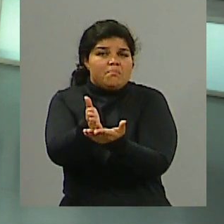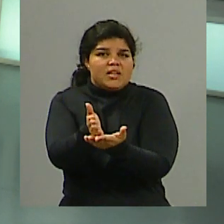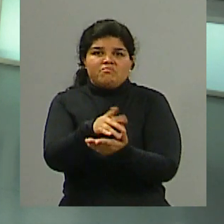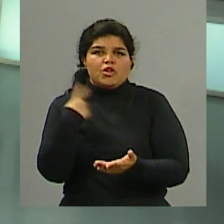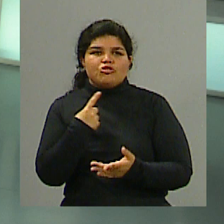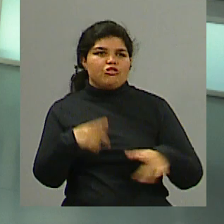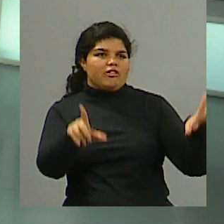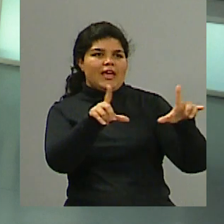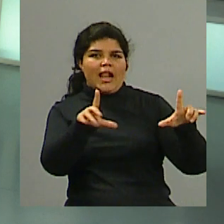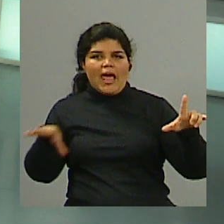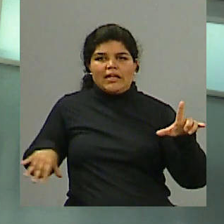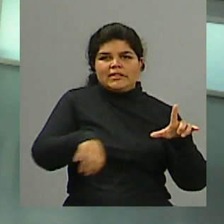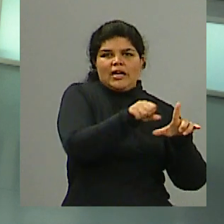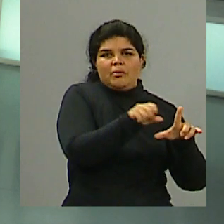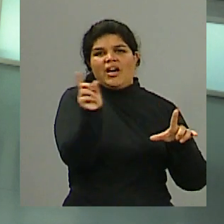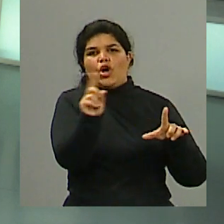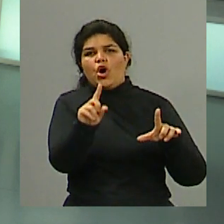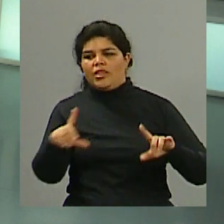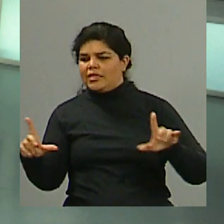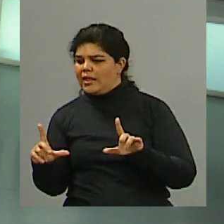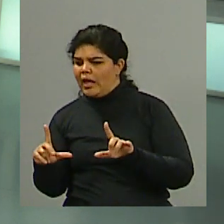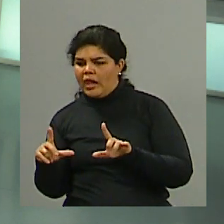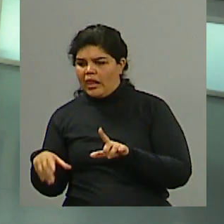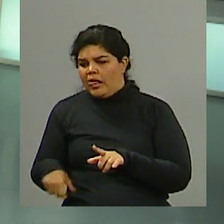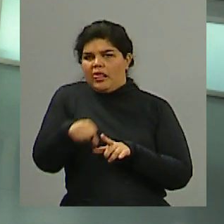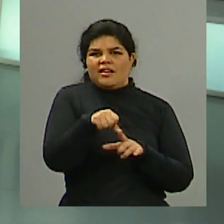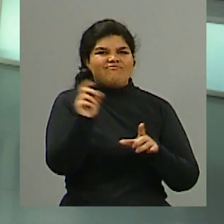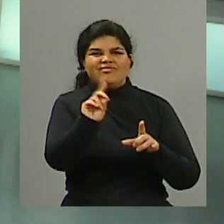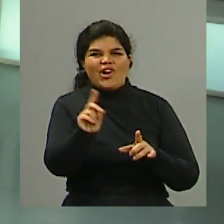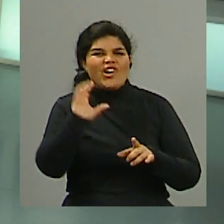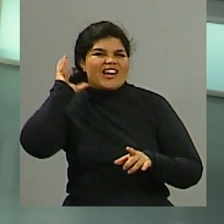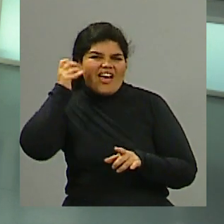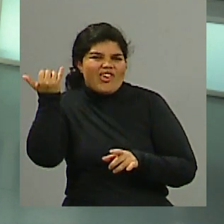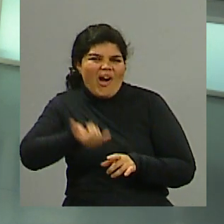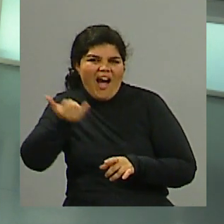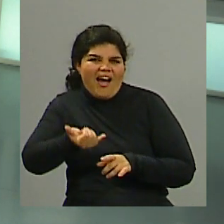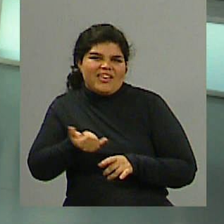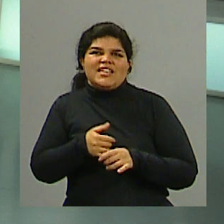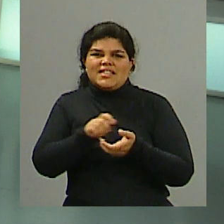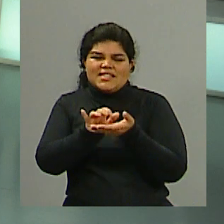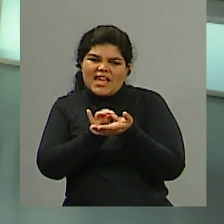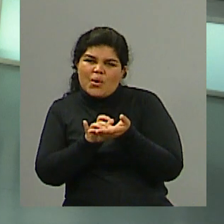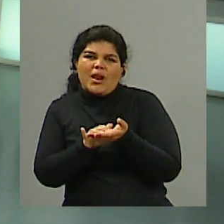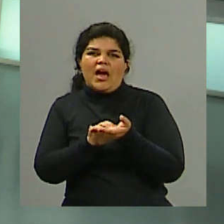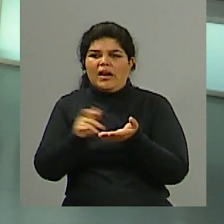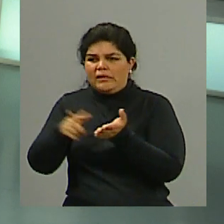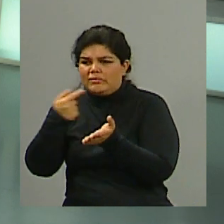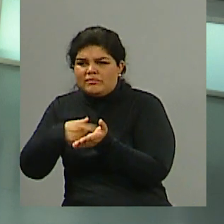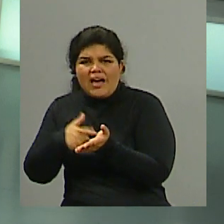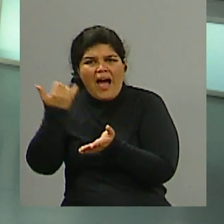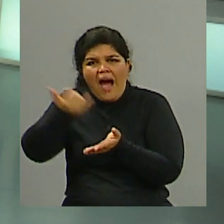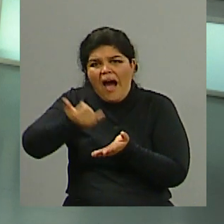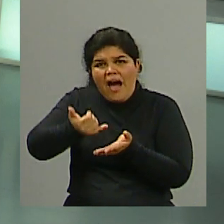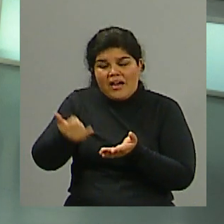tele, no llevamos nuestro aparato, nuestro monitor, llevamos la radio donde sea, en el celu, en todos lados. Así que a disfrutarla y que